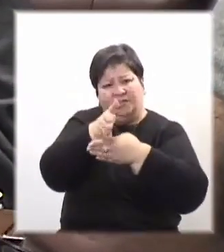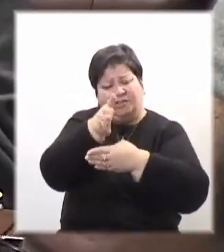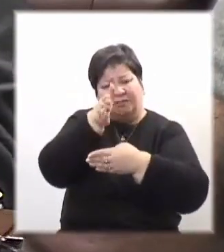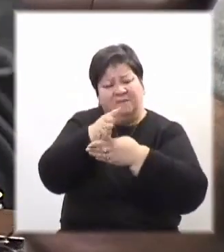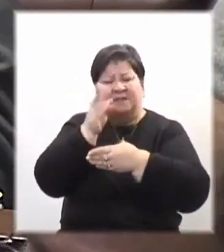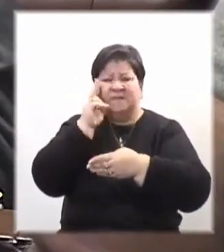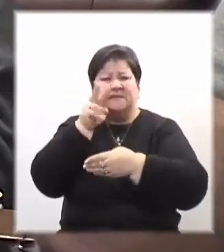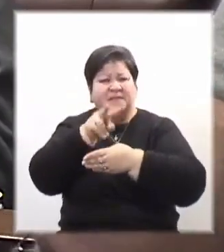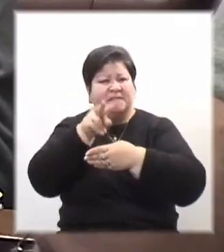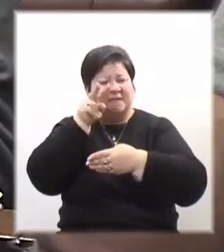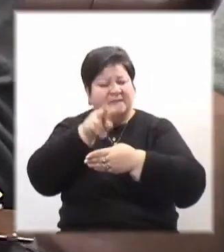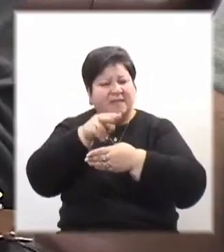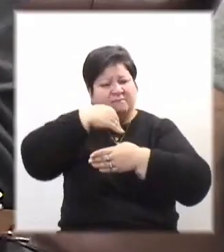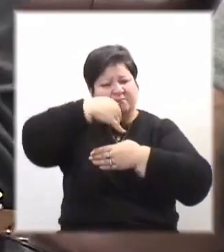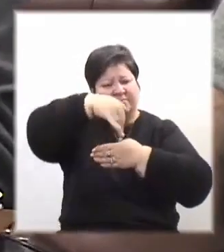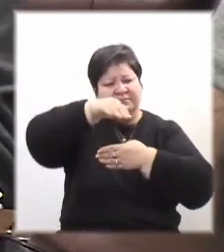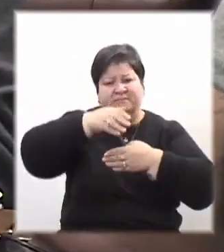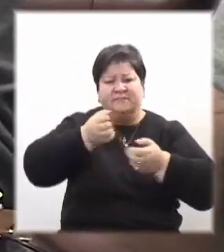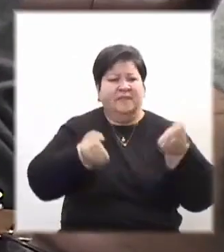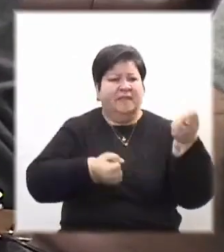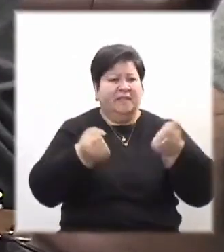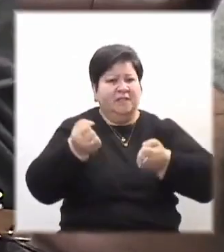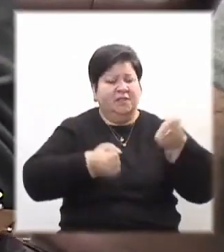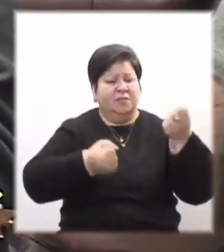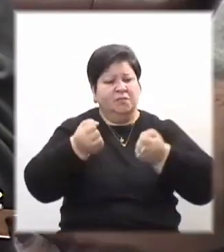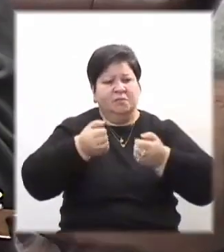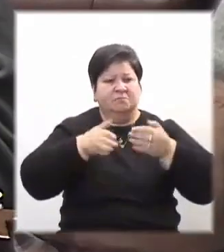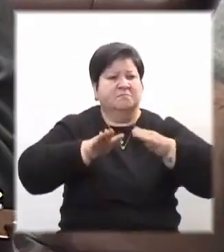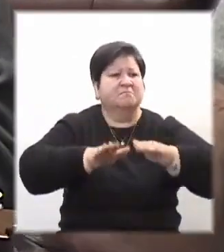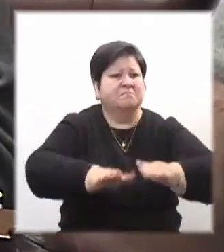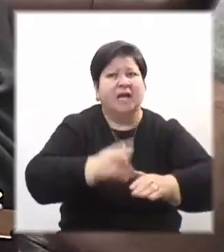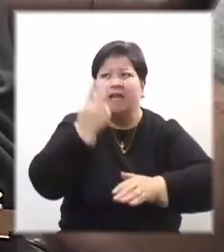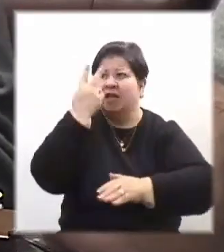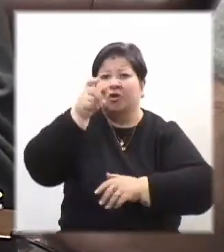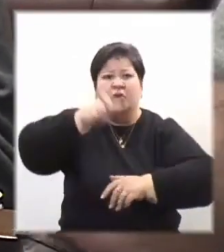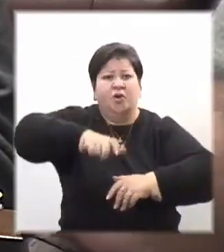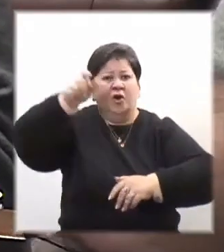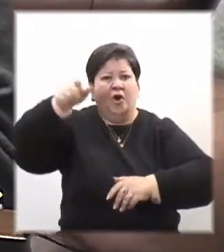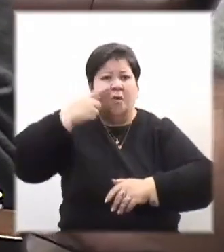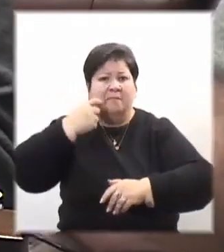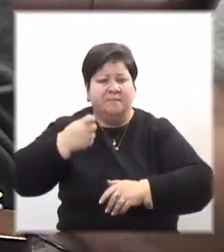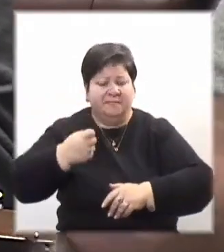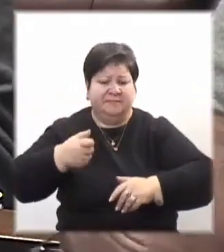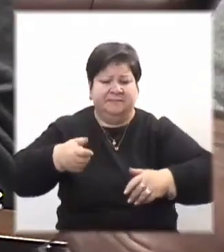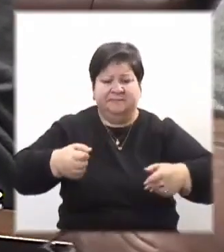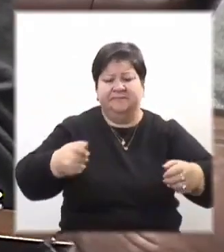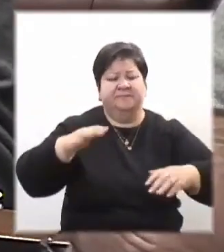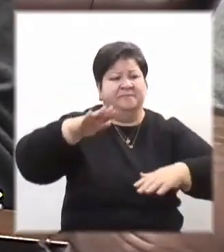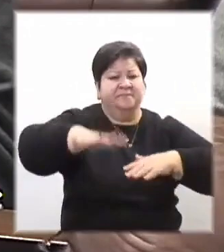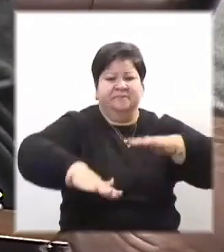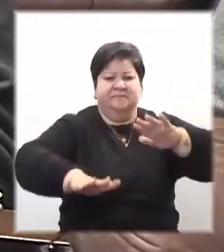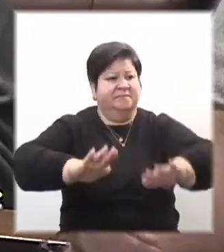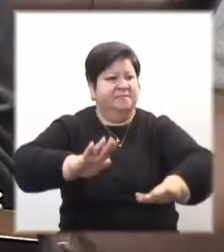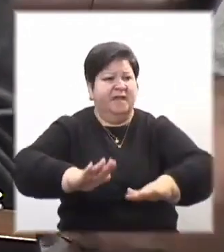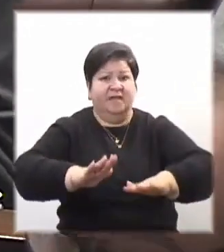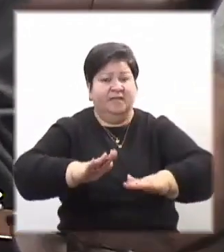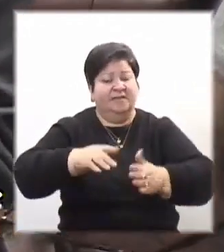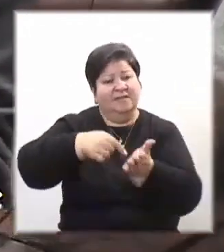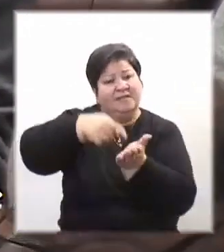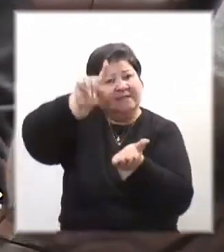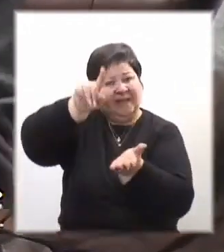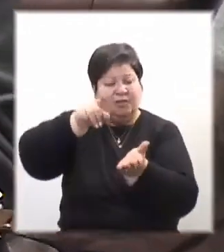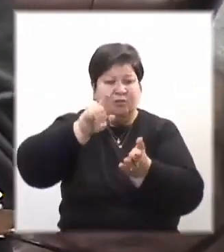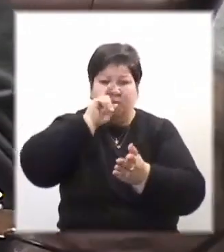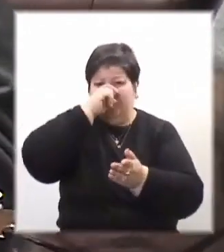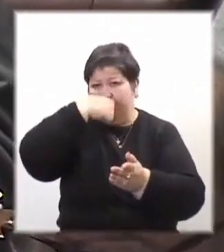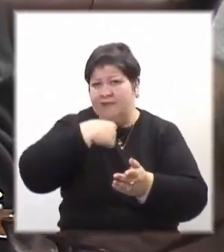se veía a un vehículo siendo detenido por dos malhechores en la zona céntrica de